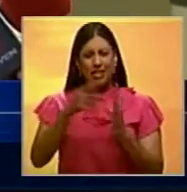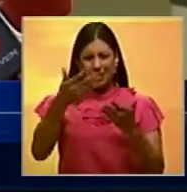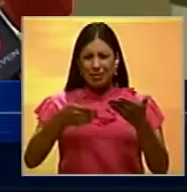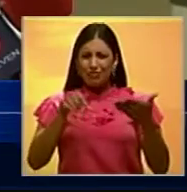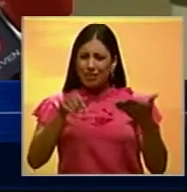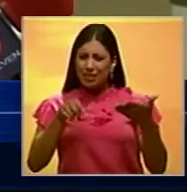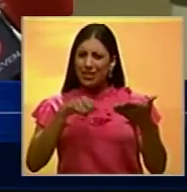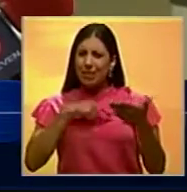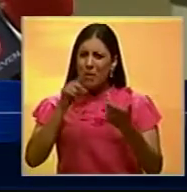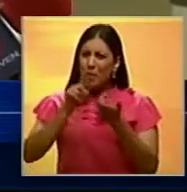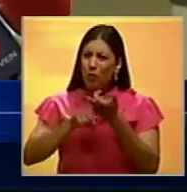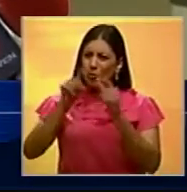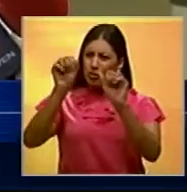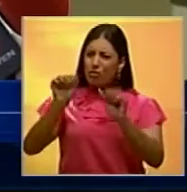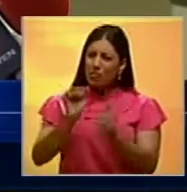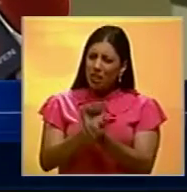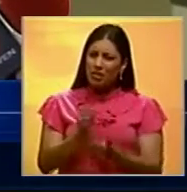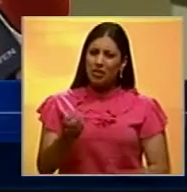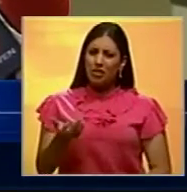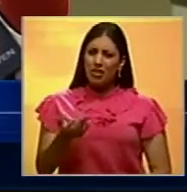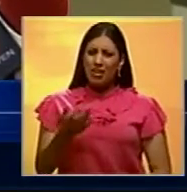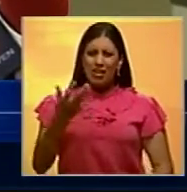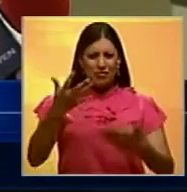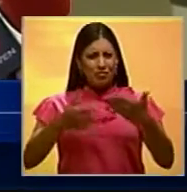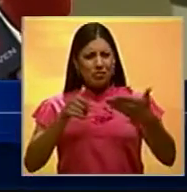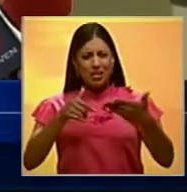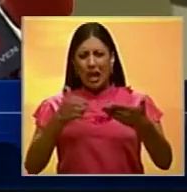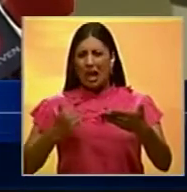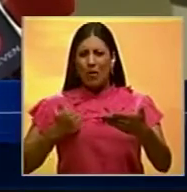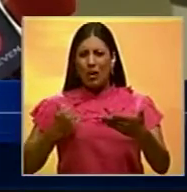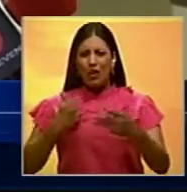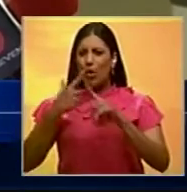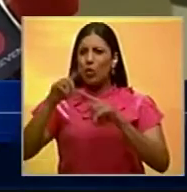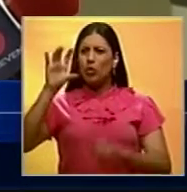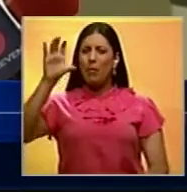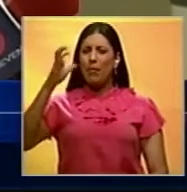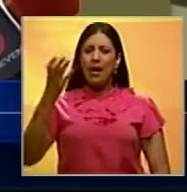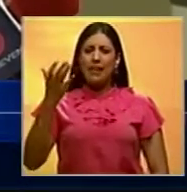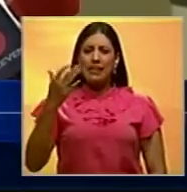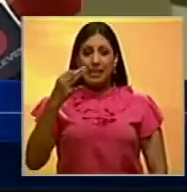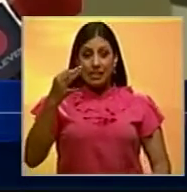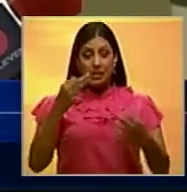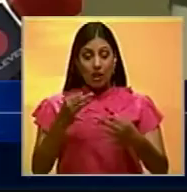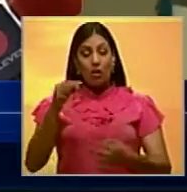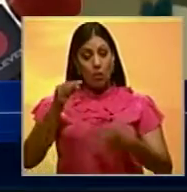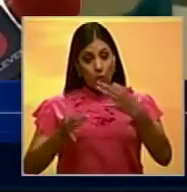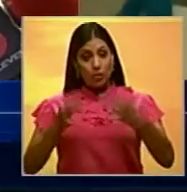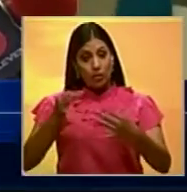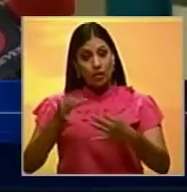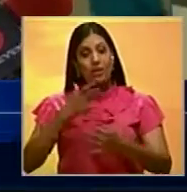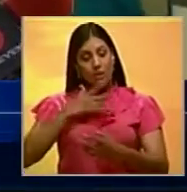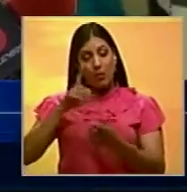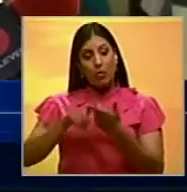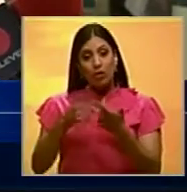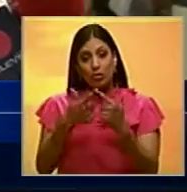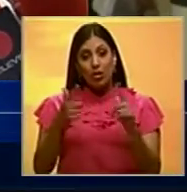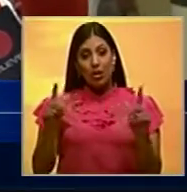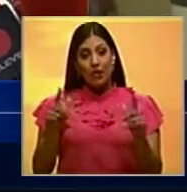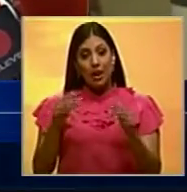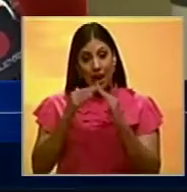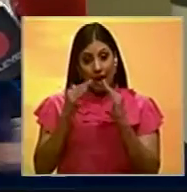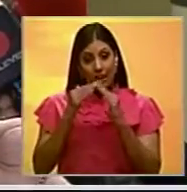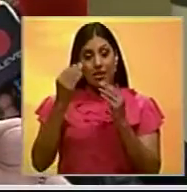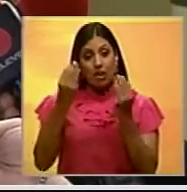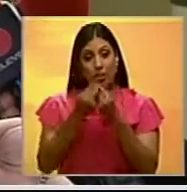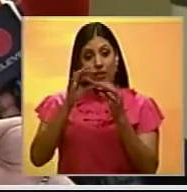expediente que mantiene a mi esposo preso. Con un expediente así en cualquier país, con seguridad jurídica, mi esposo estaría en la casa, estaría